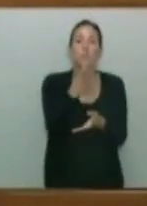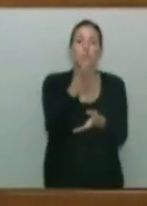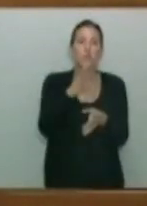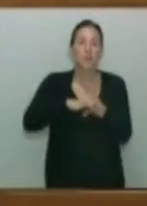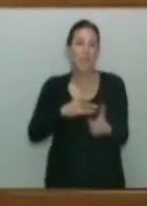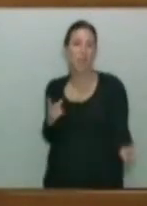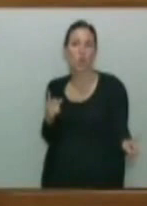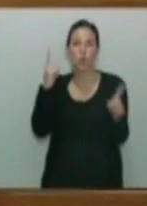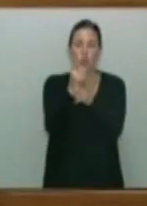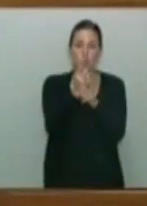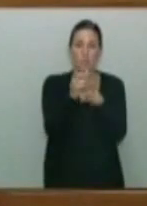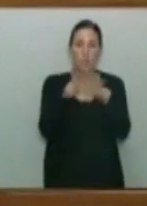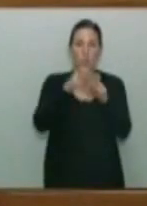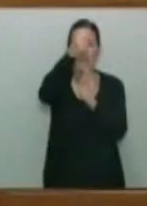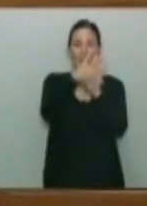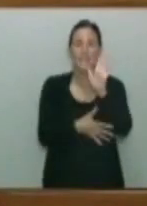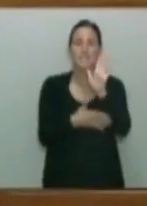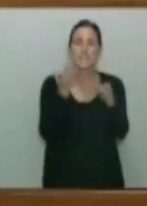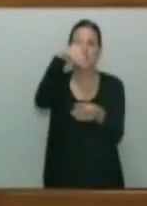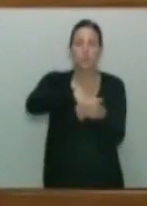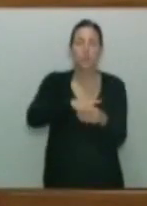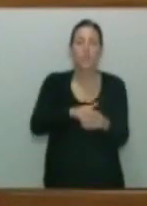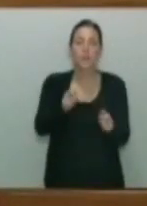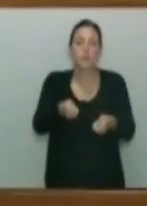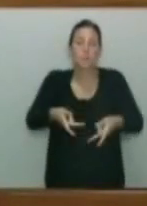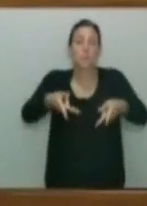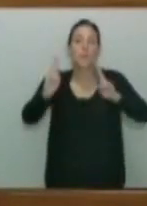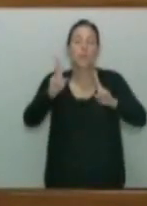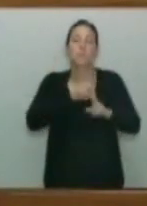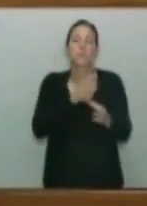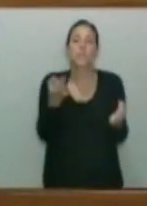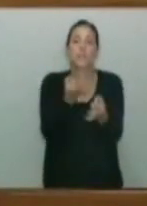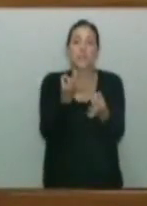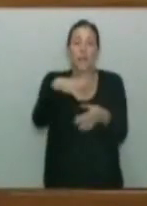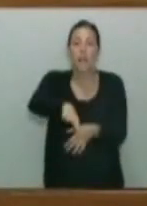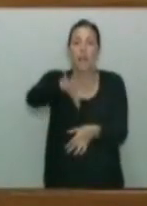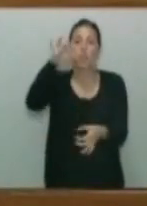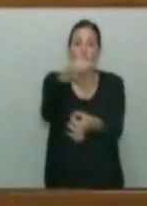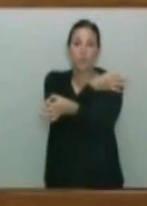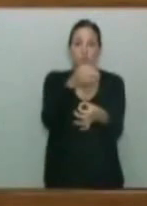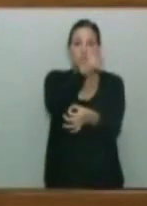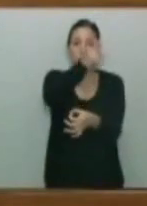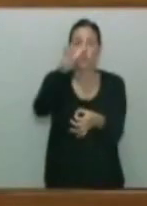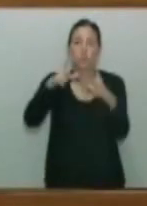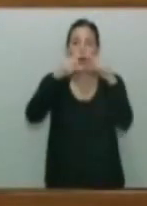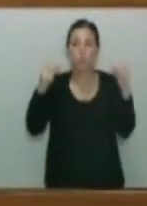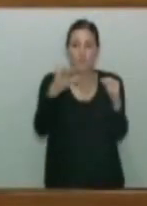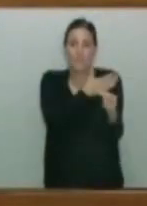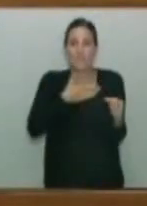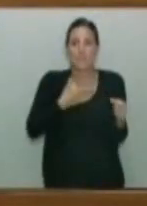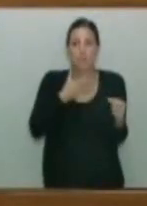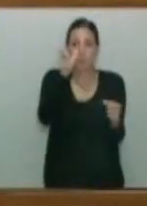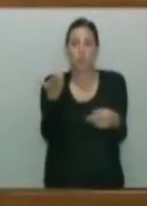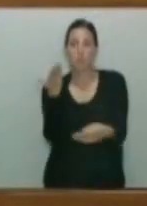oponerse al desbloqueo de las listas electorales que permita una elección efectiva por parte de los ciudadanos de quién quieren que sean sus